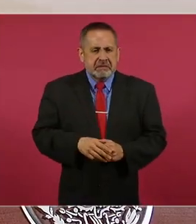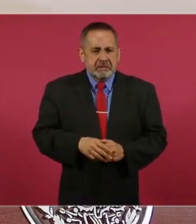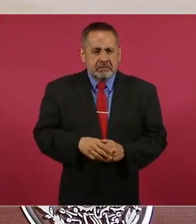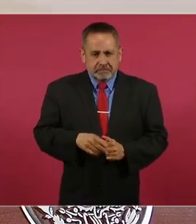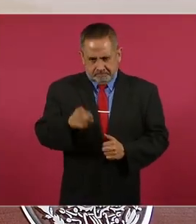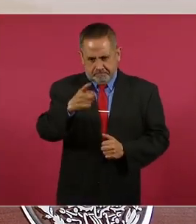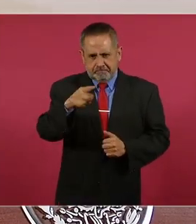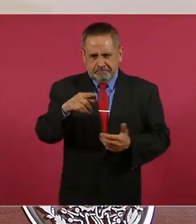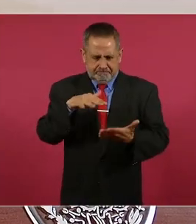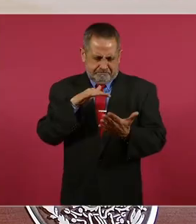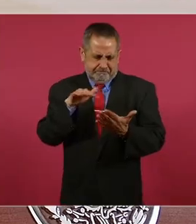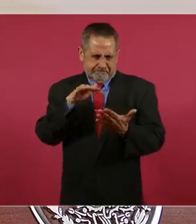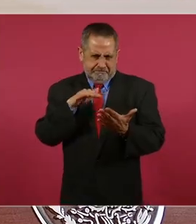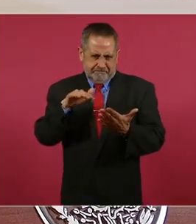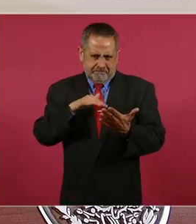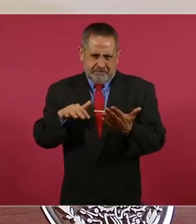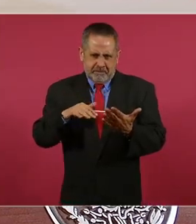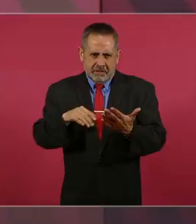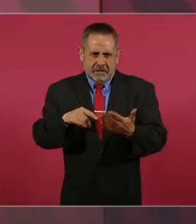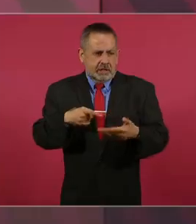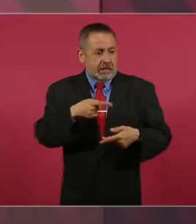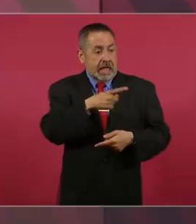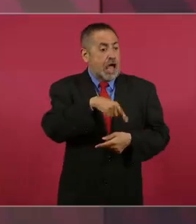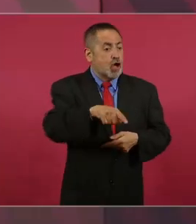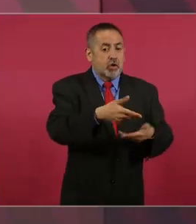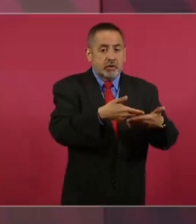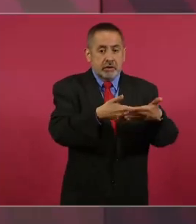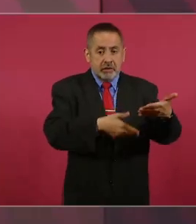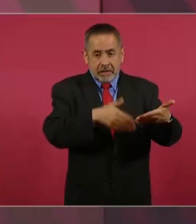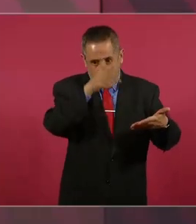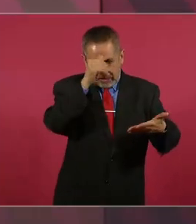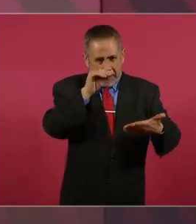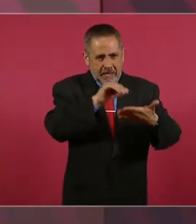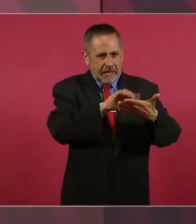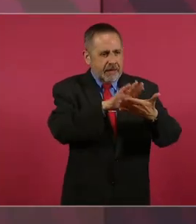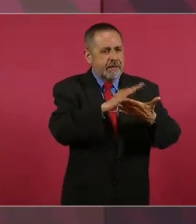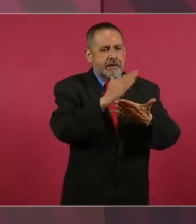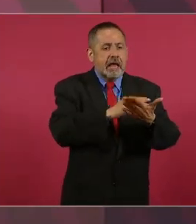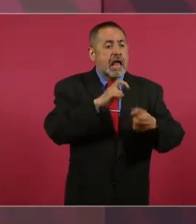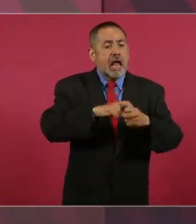Relean el acuerdo que firmaron en Coahuila.